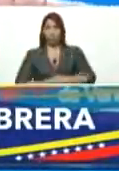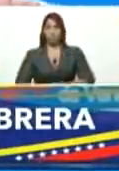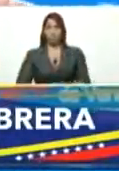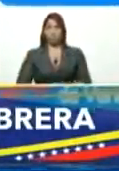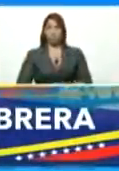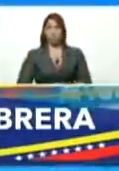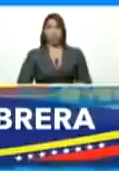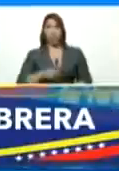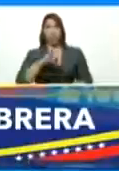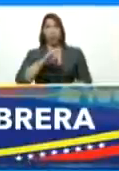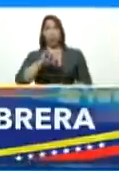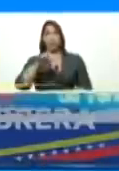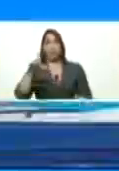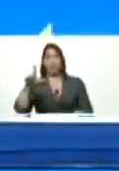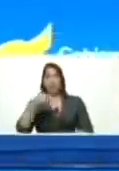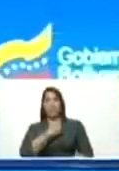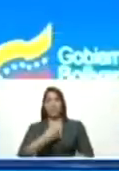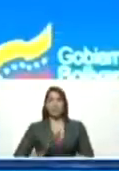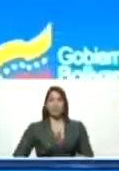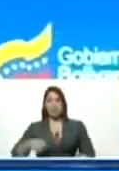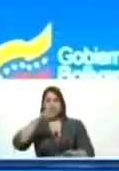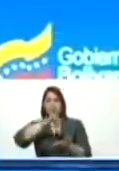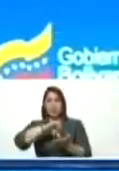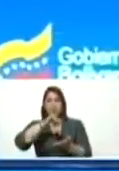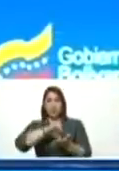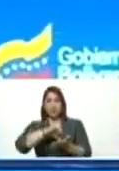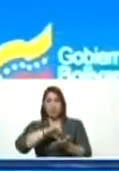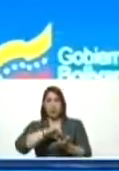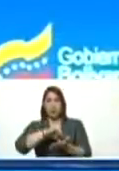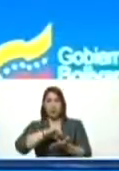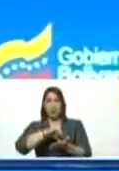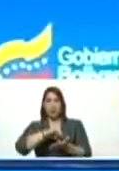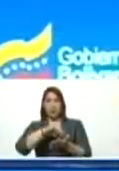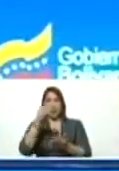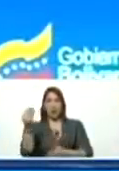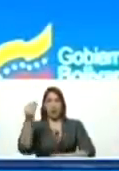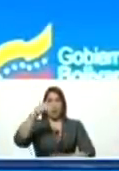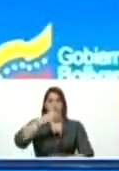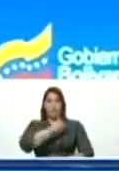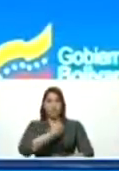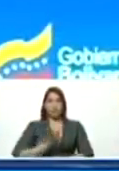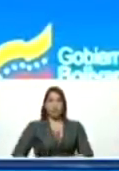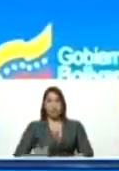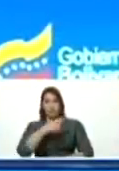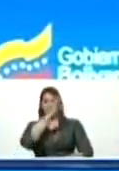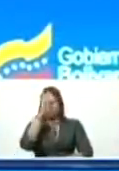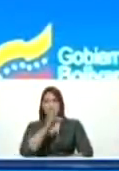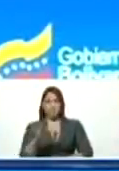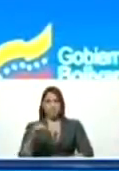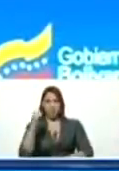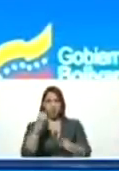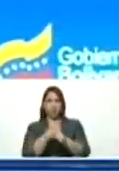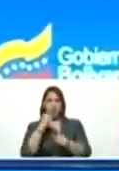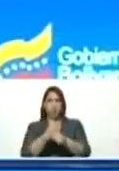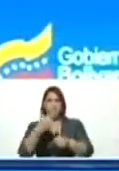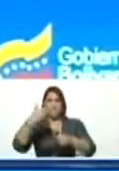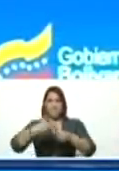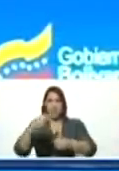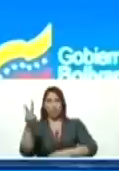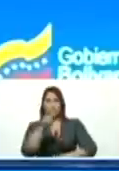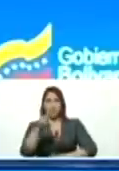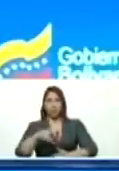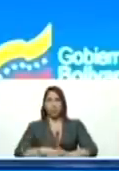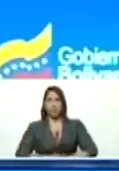will rangel presidente de la central y además presidente de la federación de trabajadores petroleros de venezuela